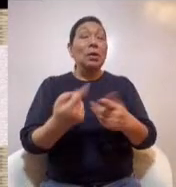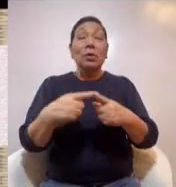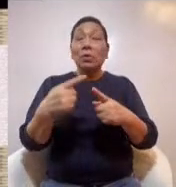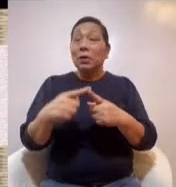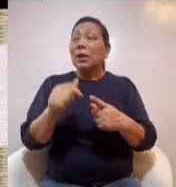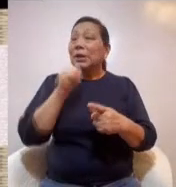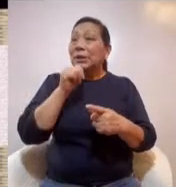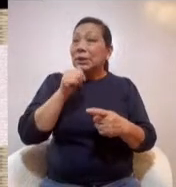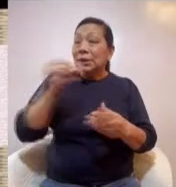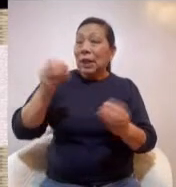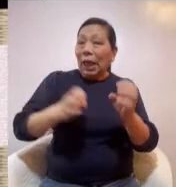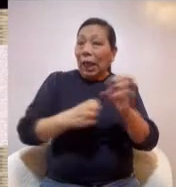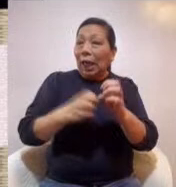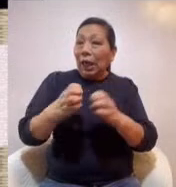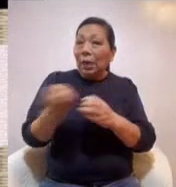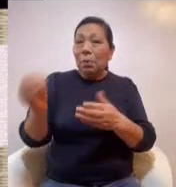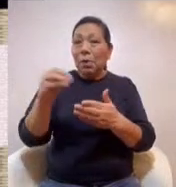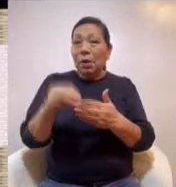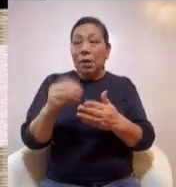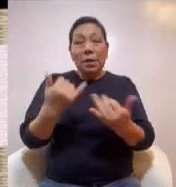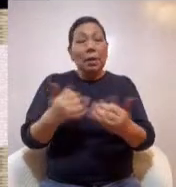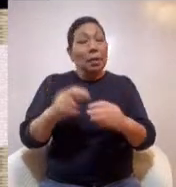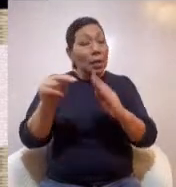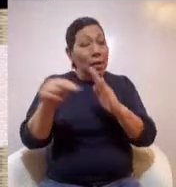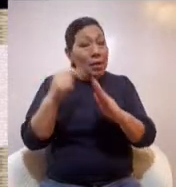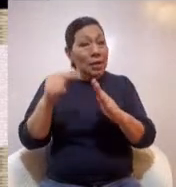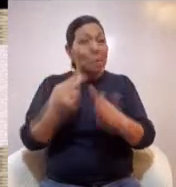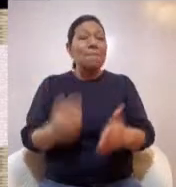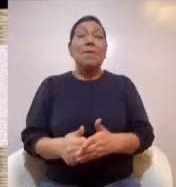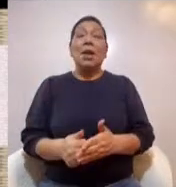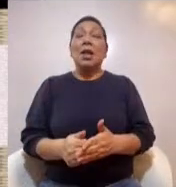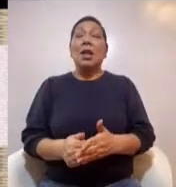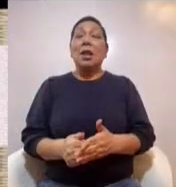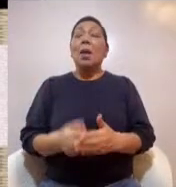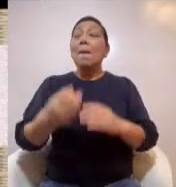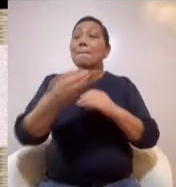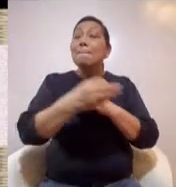los testigos, todavía no hay equipos integrales que funcionen a nivel